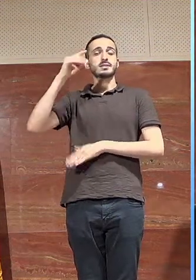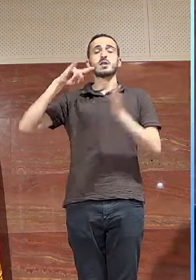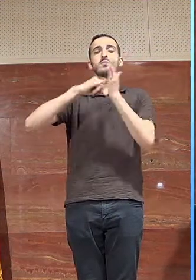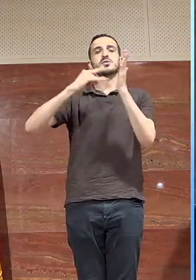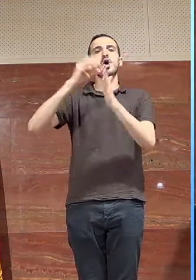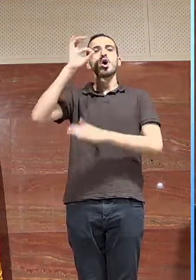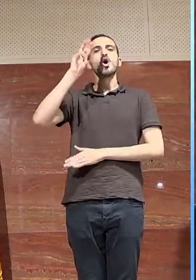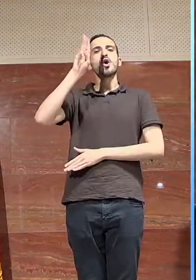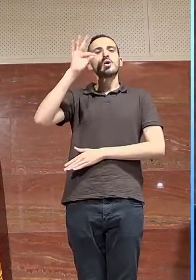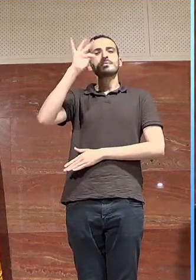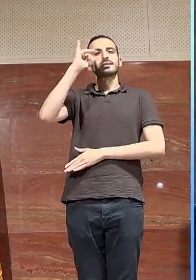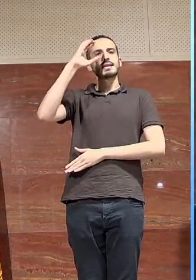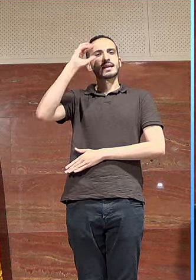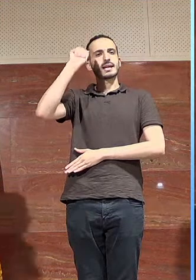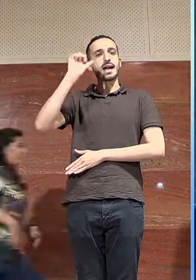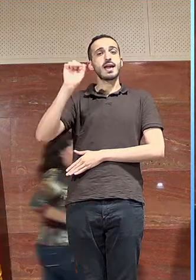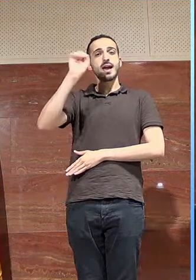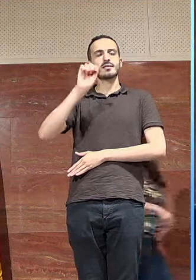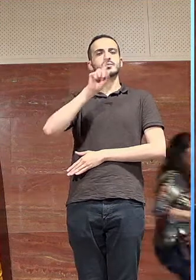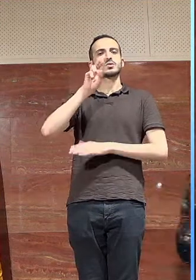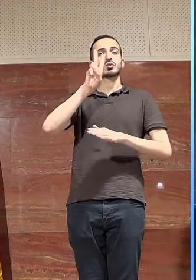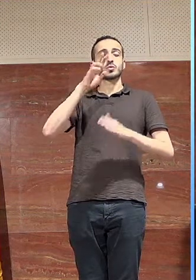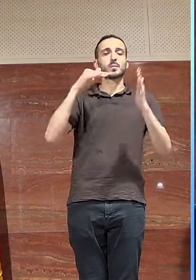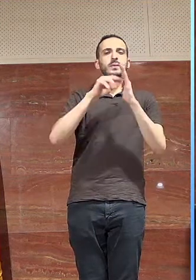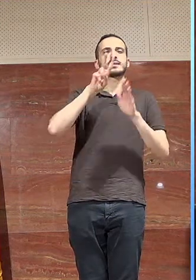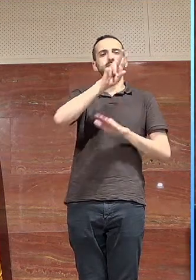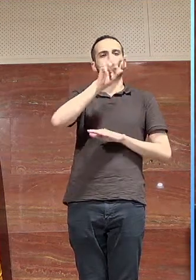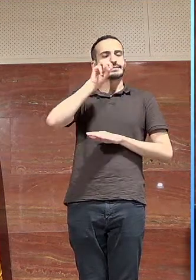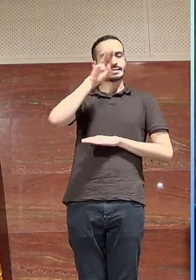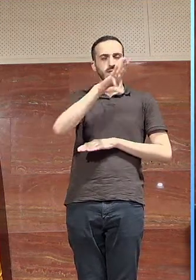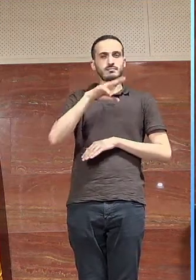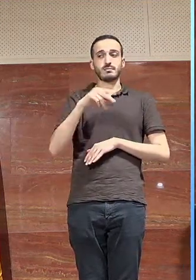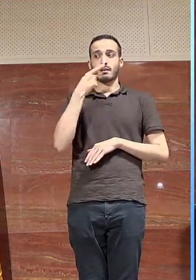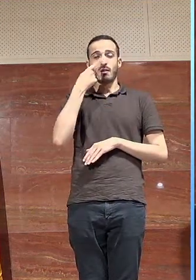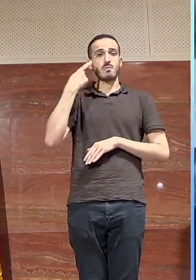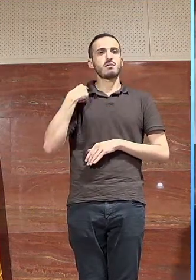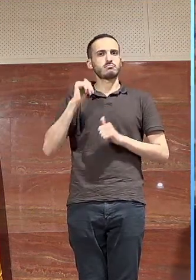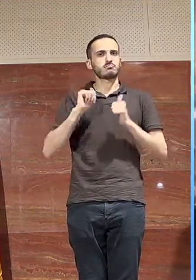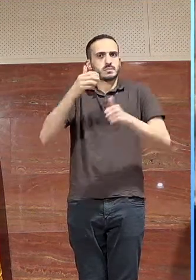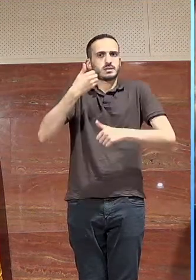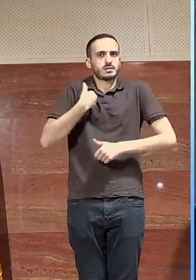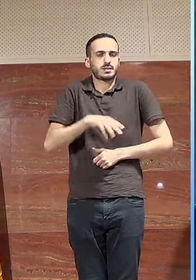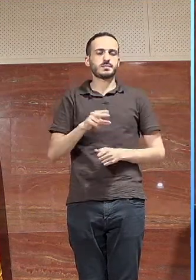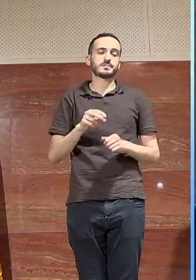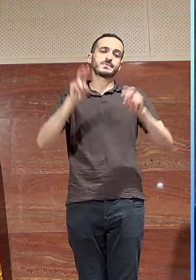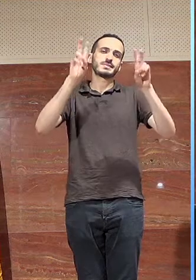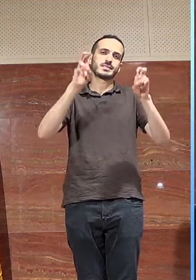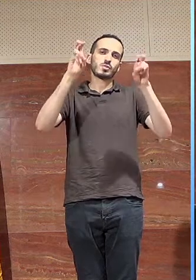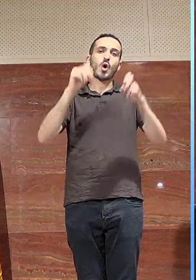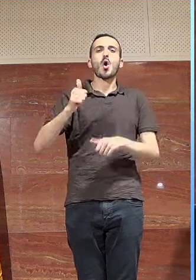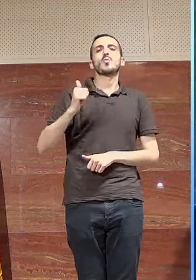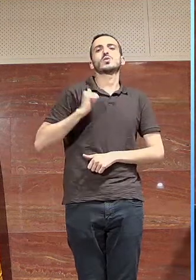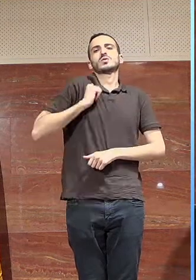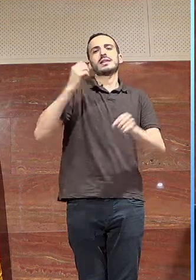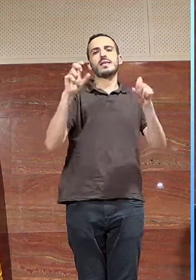2013. Opticae también empezó en 2012 y responde al siguiente título: Oportunidades empresariales